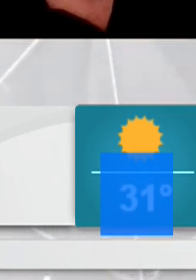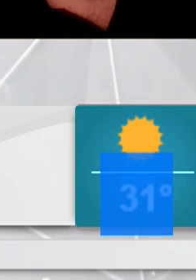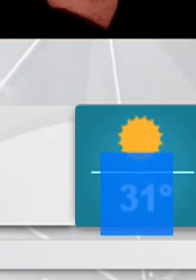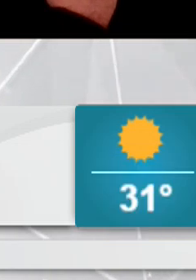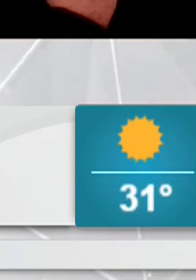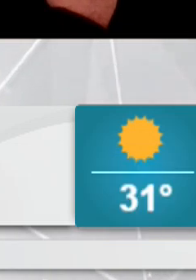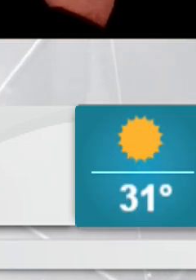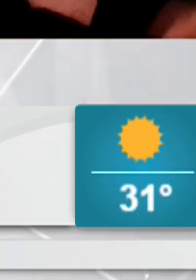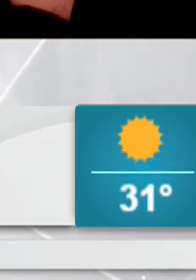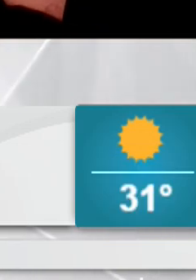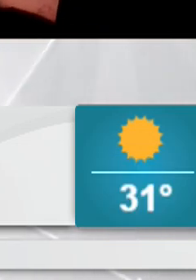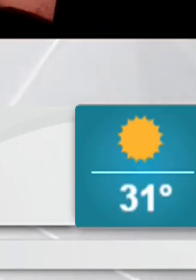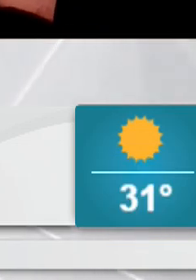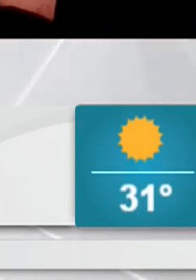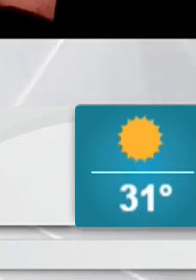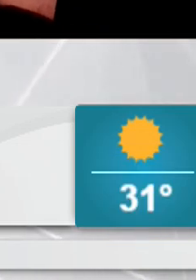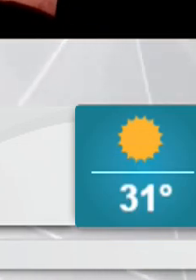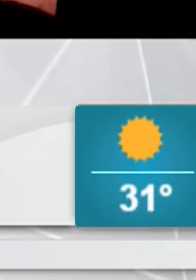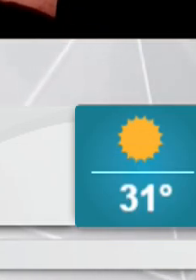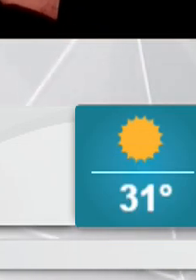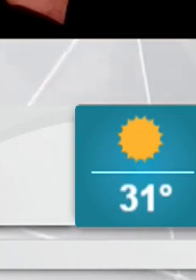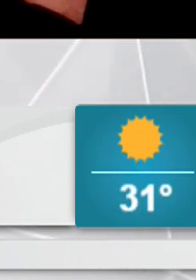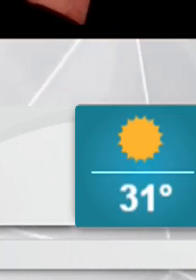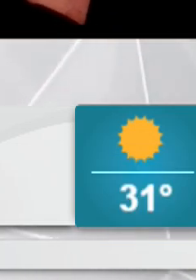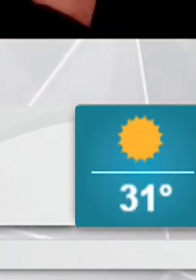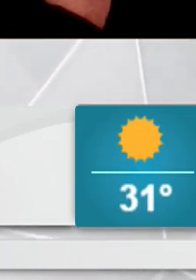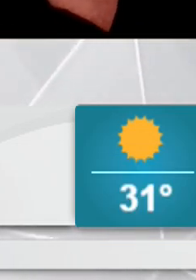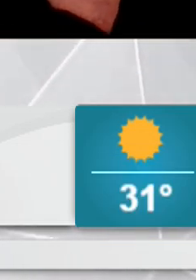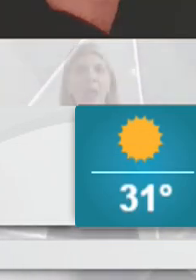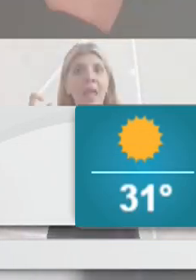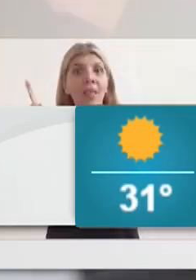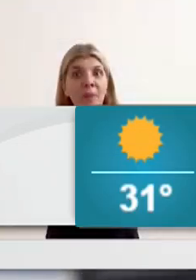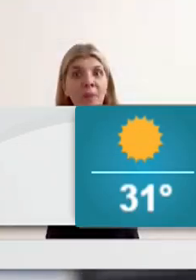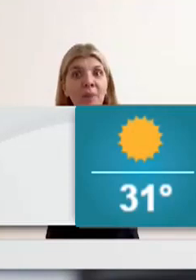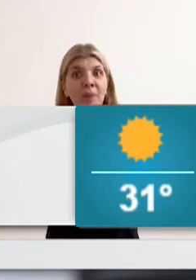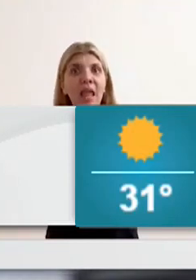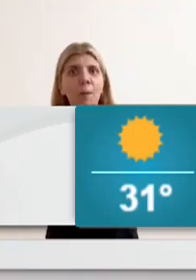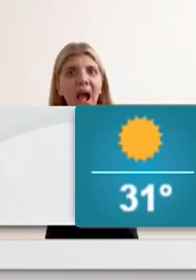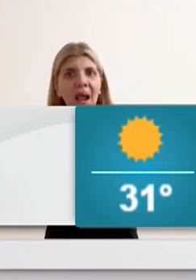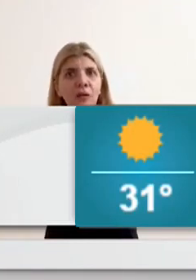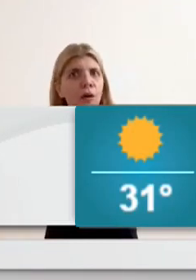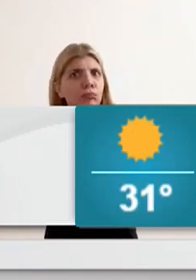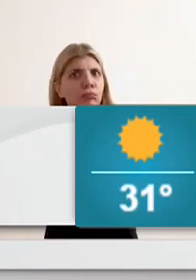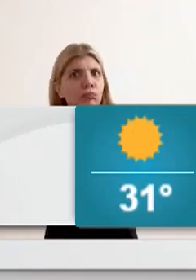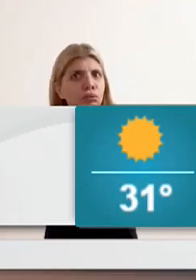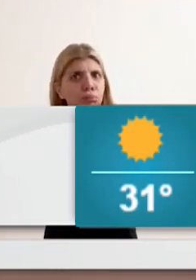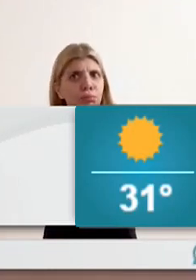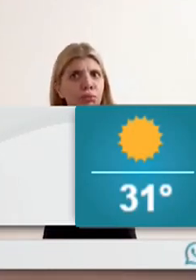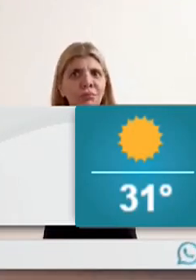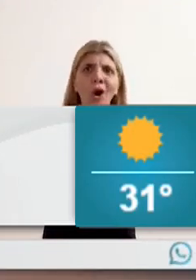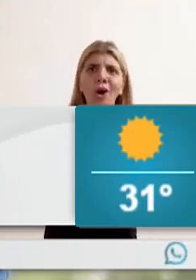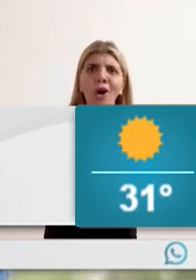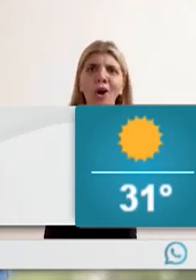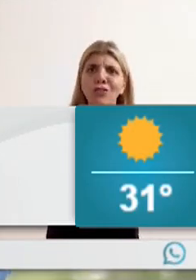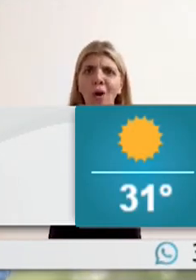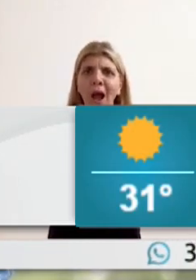pueda acceder a este dispositivo, ¿cómo lo puede hacer, digamos, Manuel? No, miren qué bueno lo que está. Sí, igual siempre y